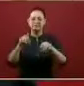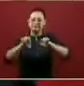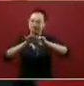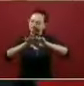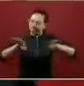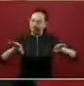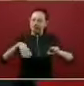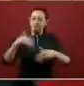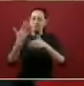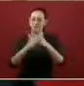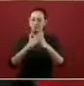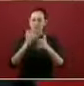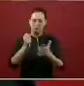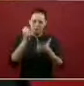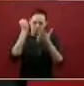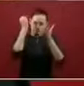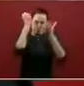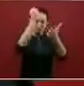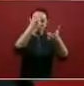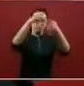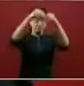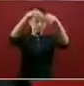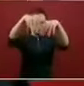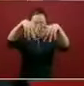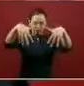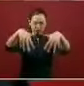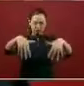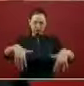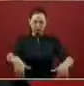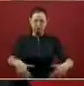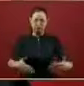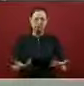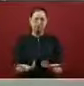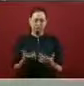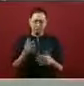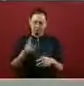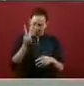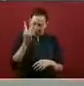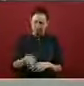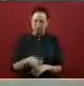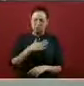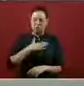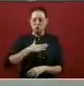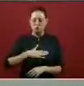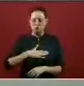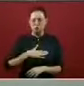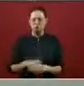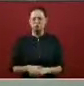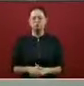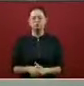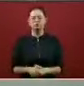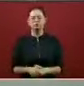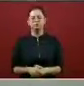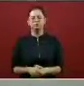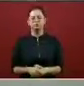llegue el presupuesto baje el presupuesto a